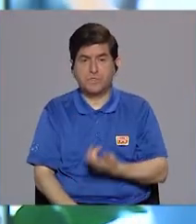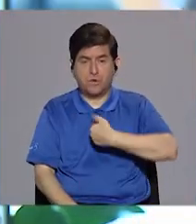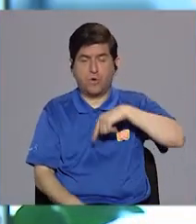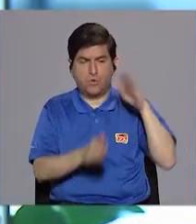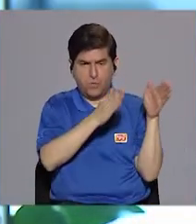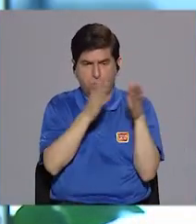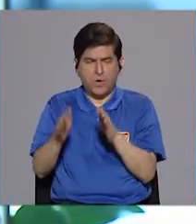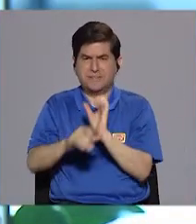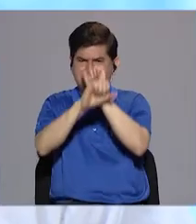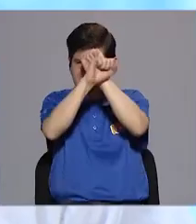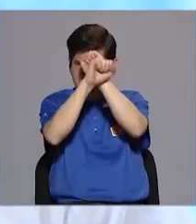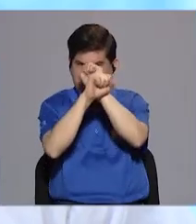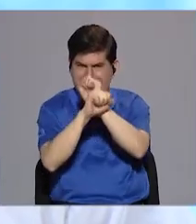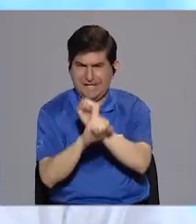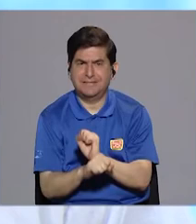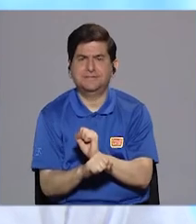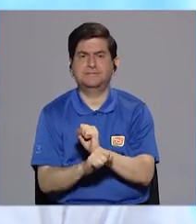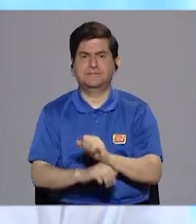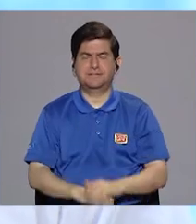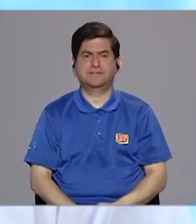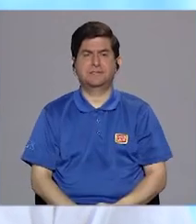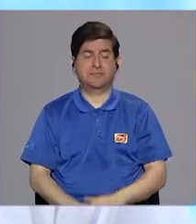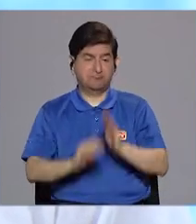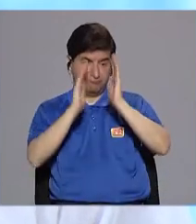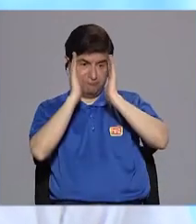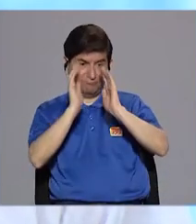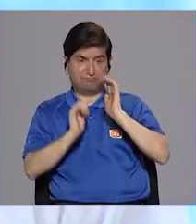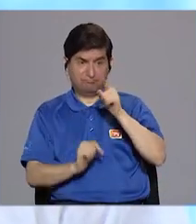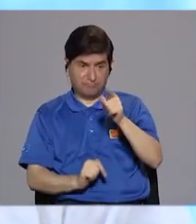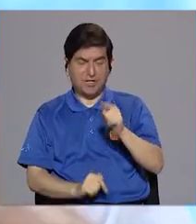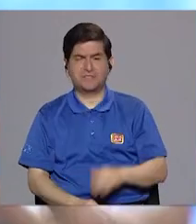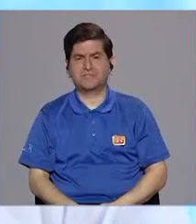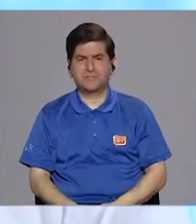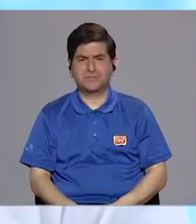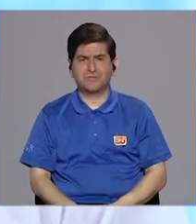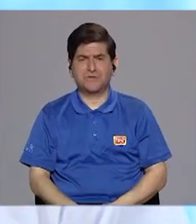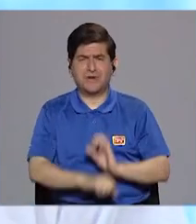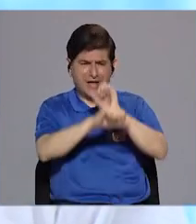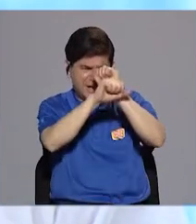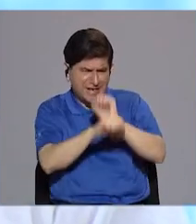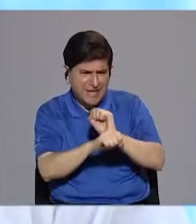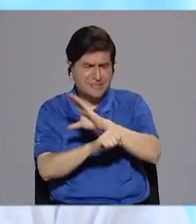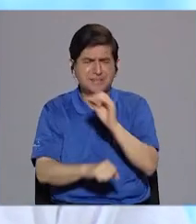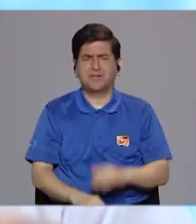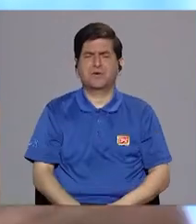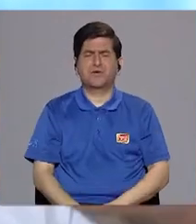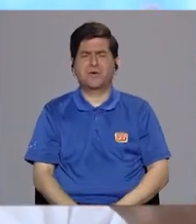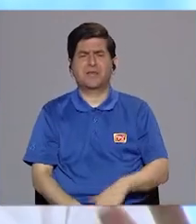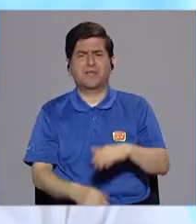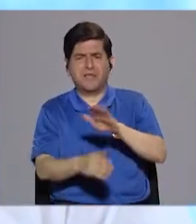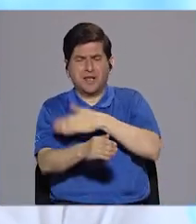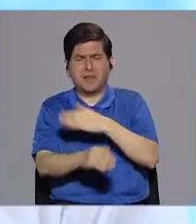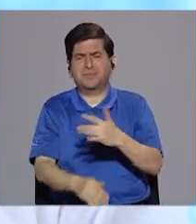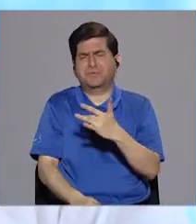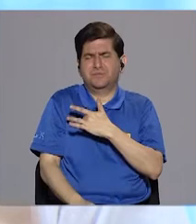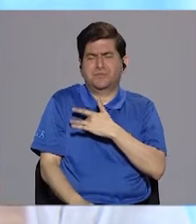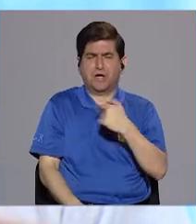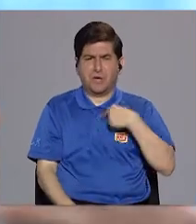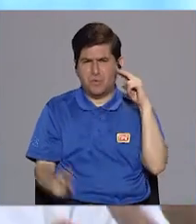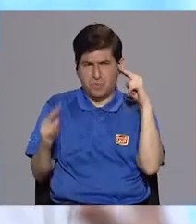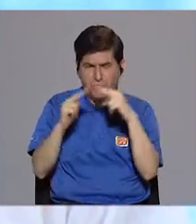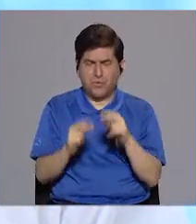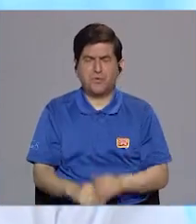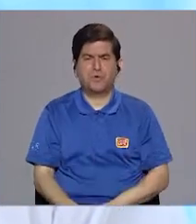nuestra formación clásica, pues se dedica a ello, al clasicismo sobre todo y al romanticismo, a los compositores que uno